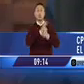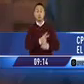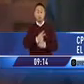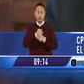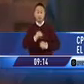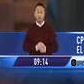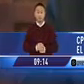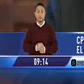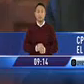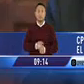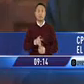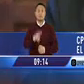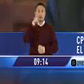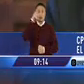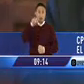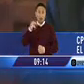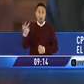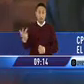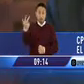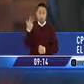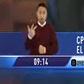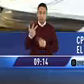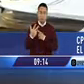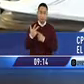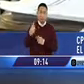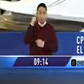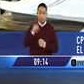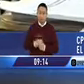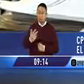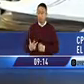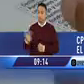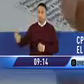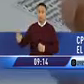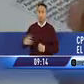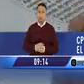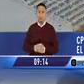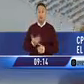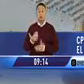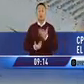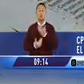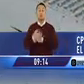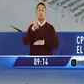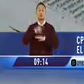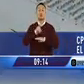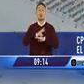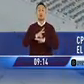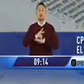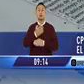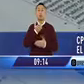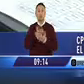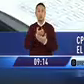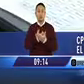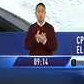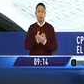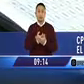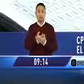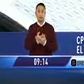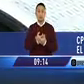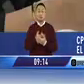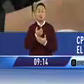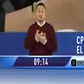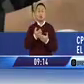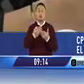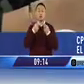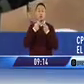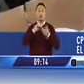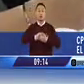ternas presentadas por el entonces presidente Guillermo Lasso para designar a las superintendencias de competencia económica y de economía popular